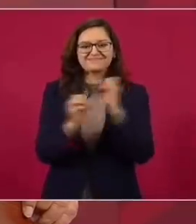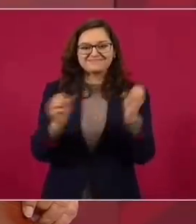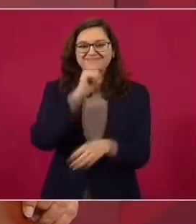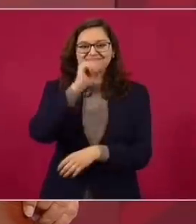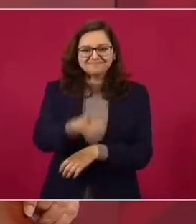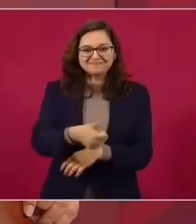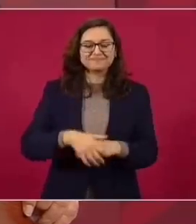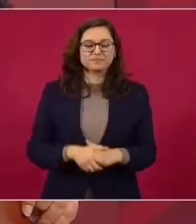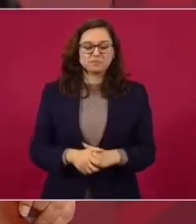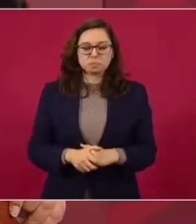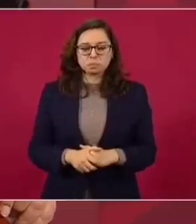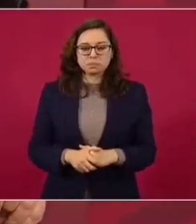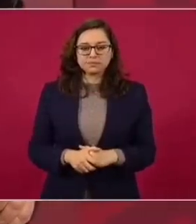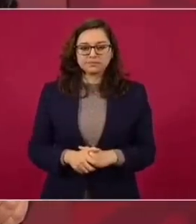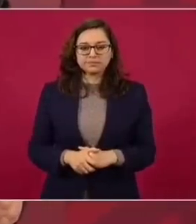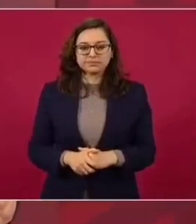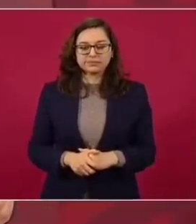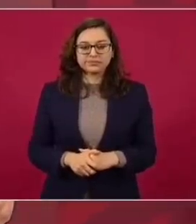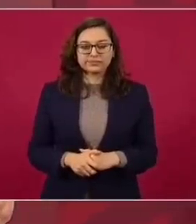Es más,